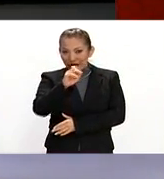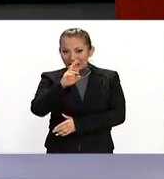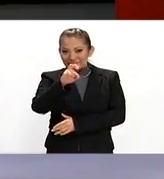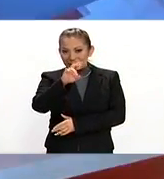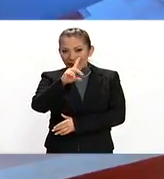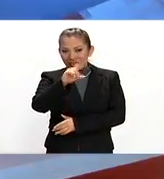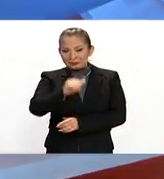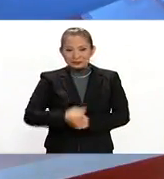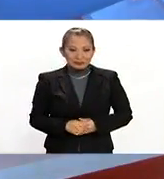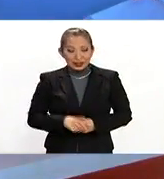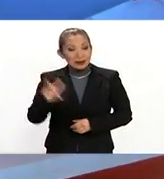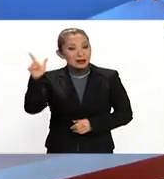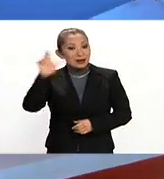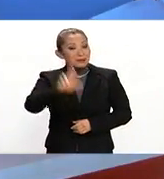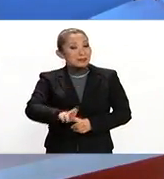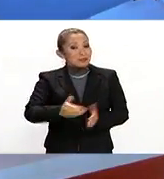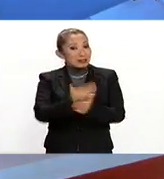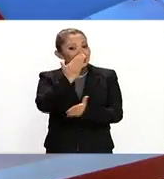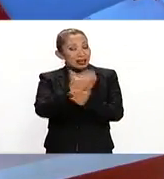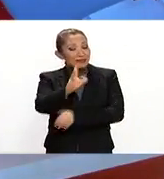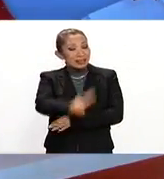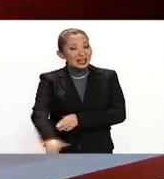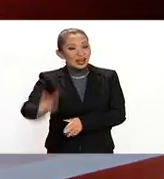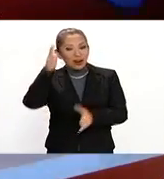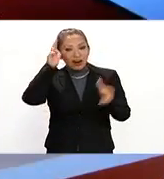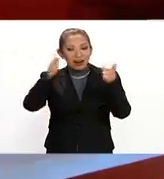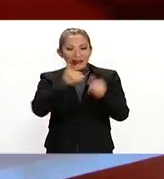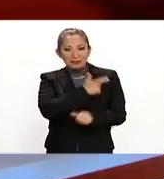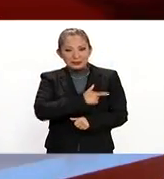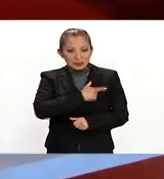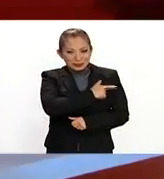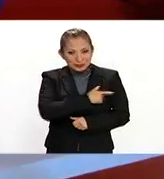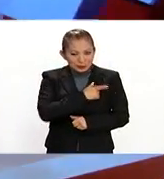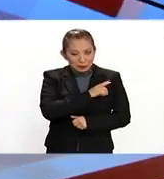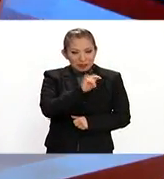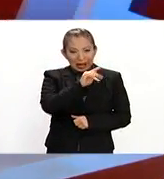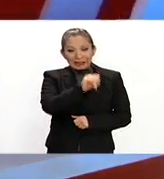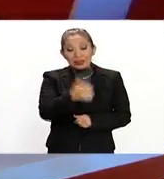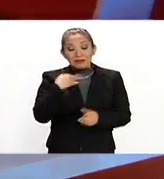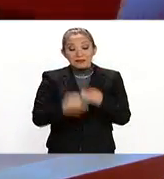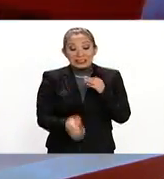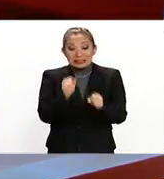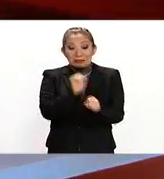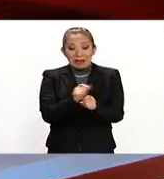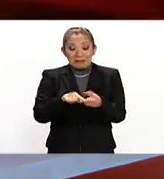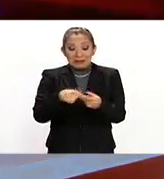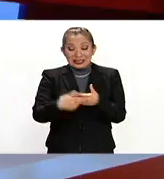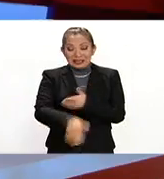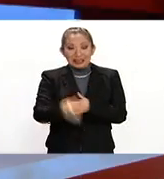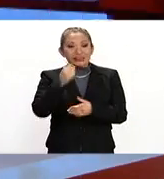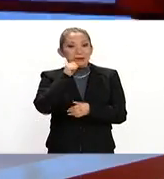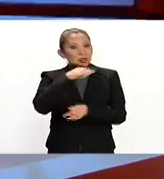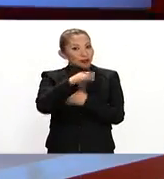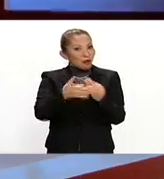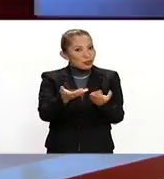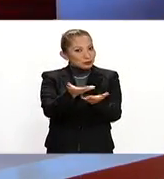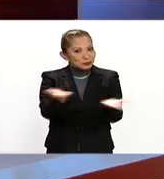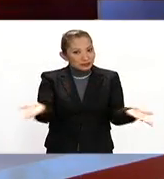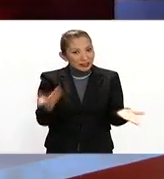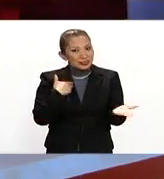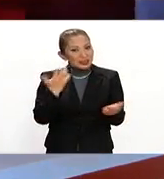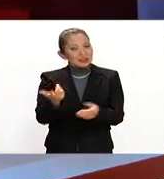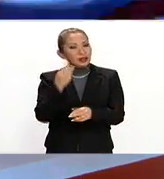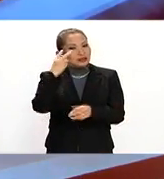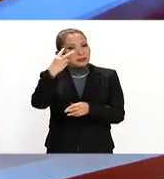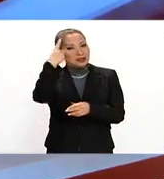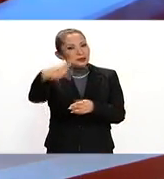Omar. Mañana de viernes, es un placer saludarte, Pati. Inicia prácticamente el fin de semana y por supuesto es un placer estar con todos ustedes quienes